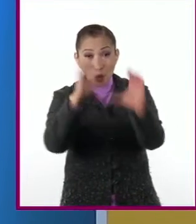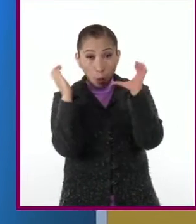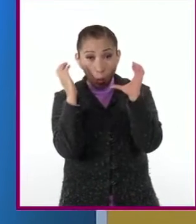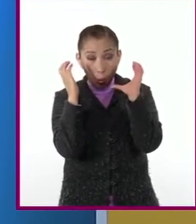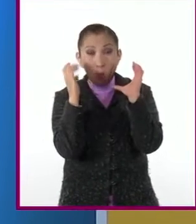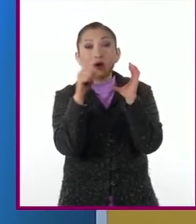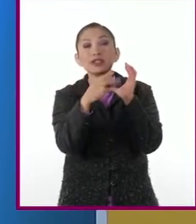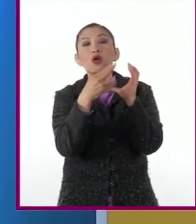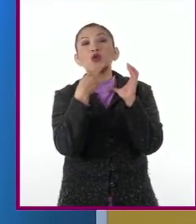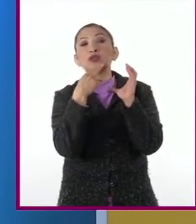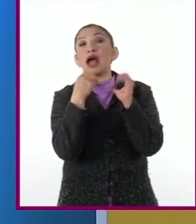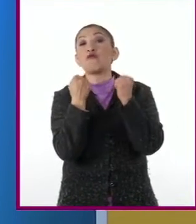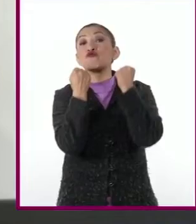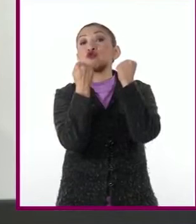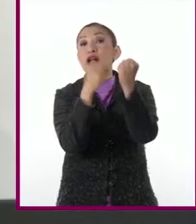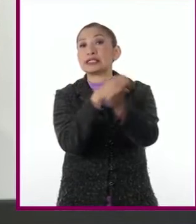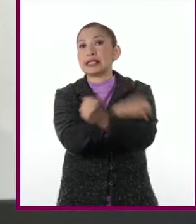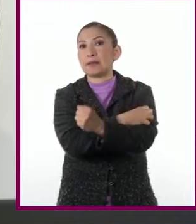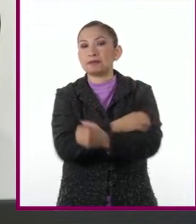aceleración, se aplica una fuerza.